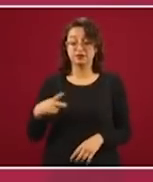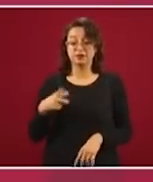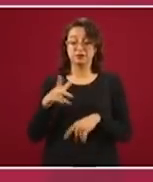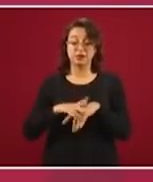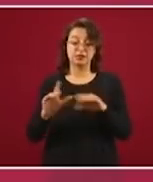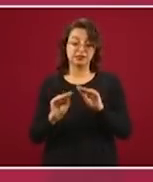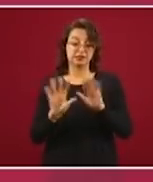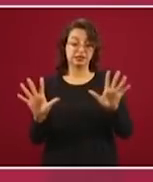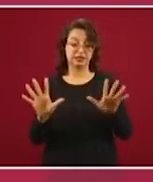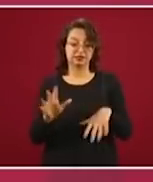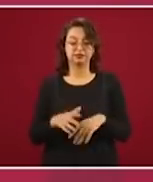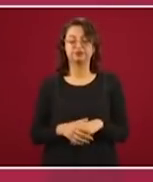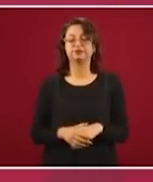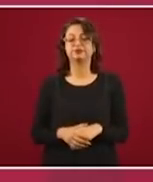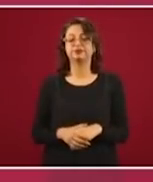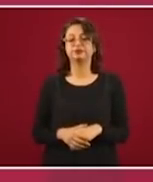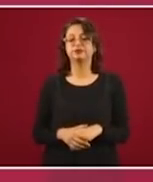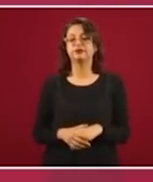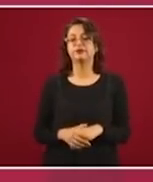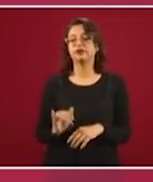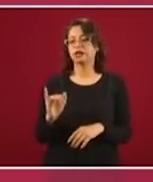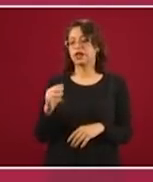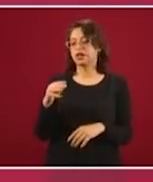El sistema de IMSS-Bienestar